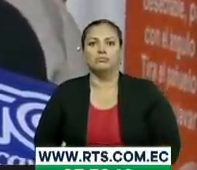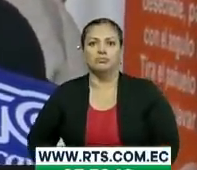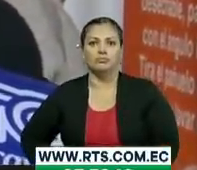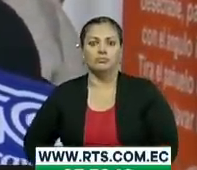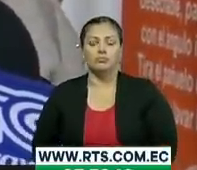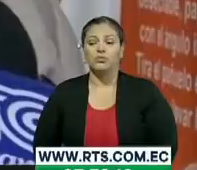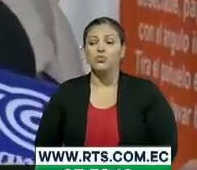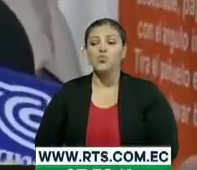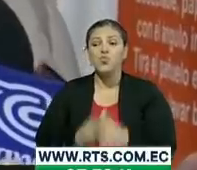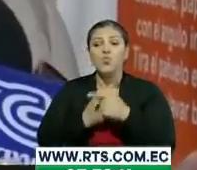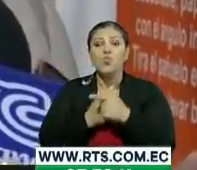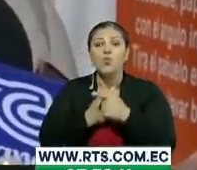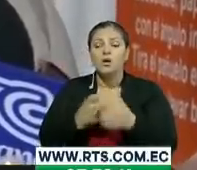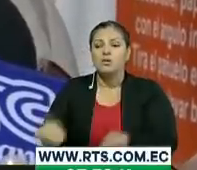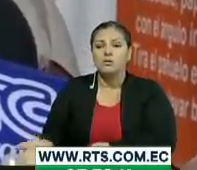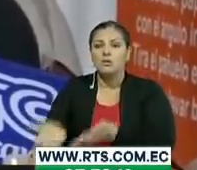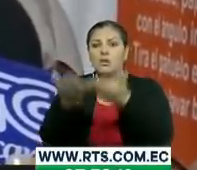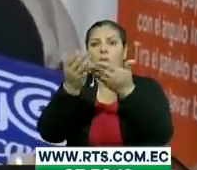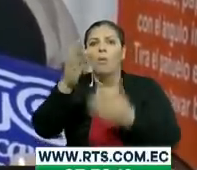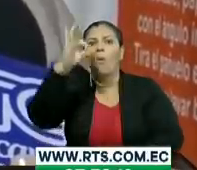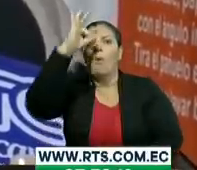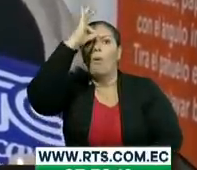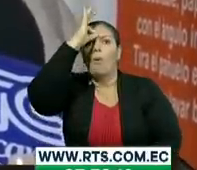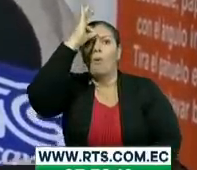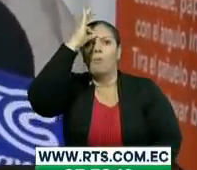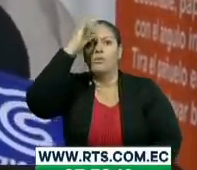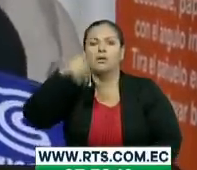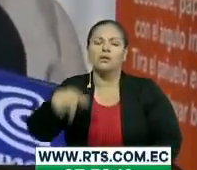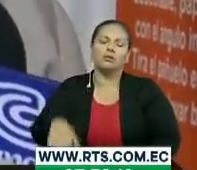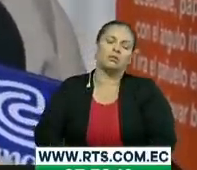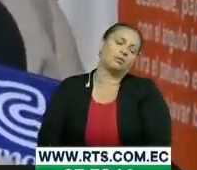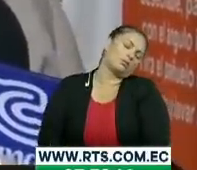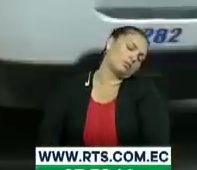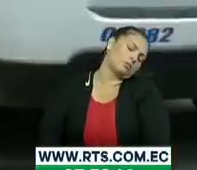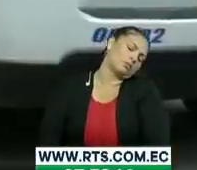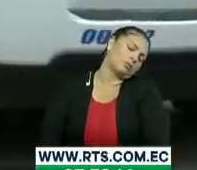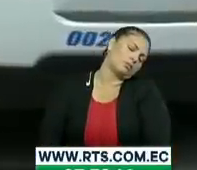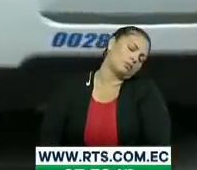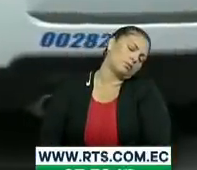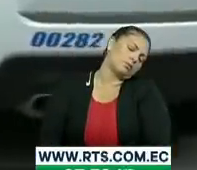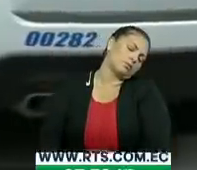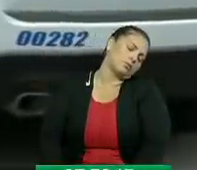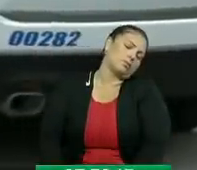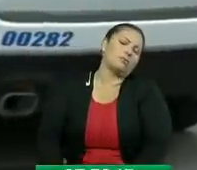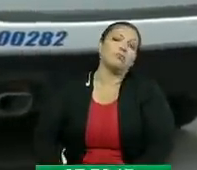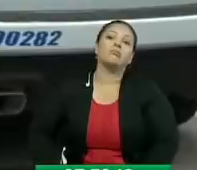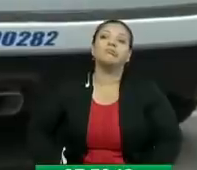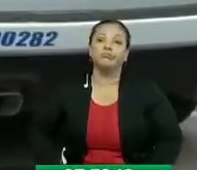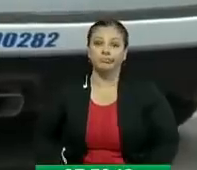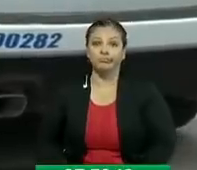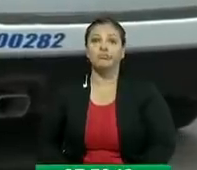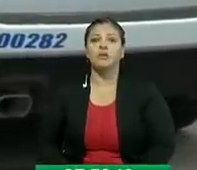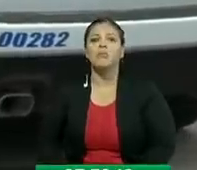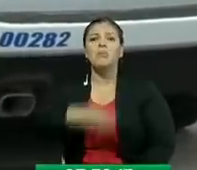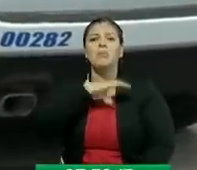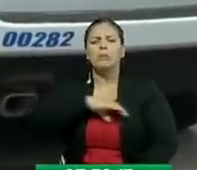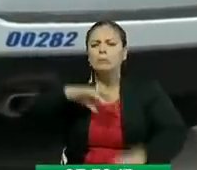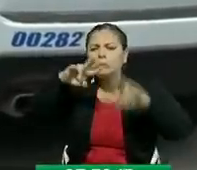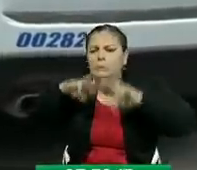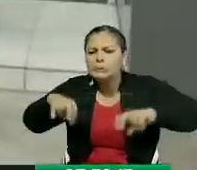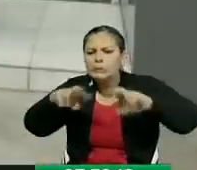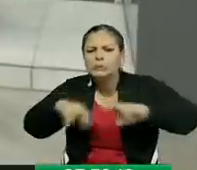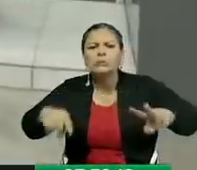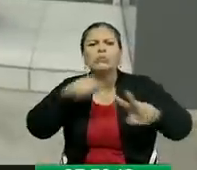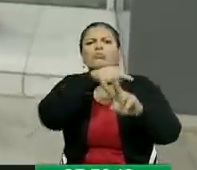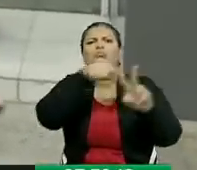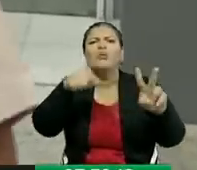que no existan algún tipo de acción de movilidad. La Policía Nacional se encuentra investigando el robo e